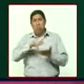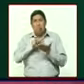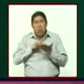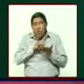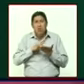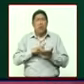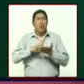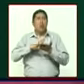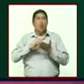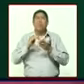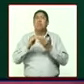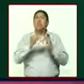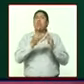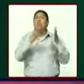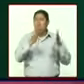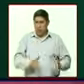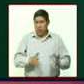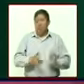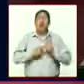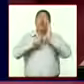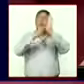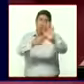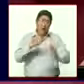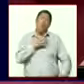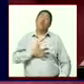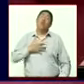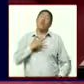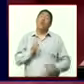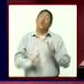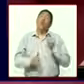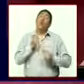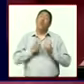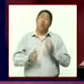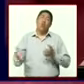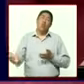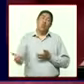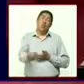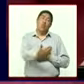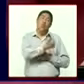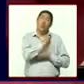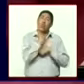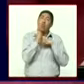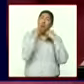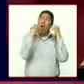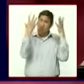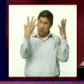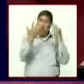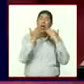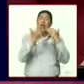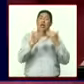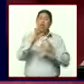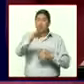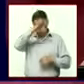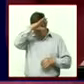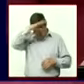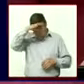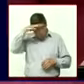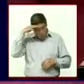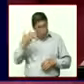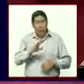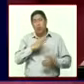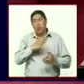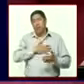las comunidades. Le vamos a mostrar a continuación, por favor, cuál es la recaudación que hemos logrado hasta la fecha gracias a su esfuerzo y a